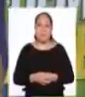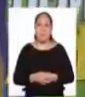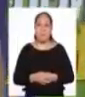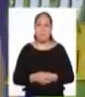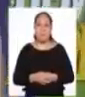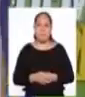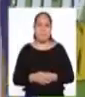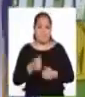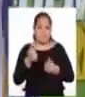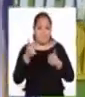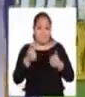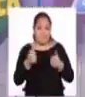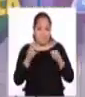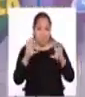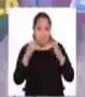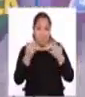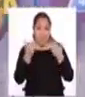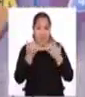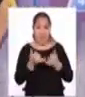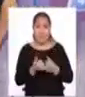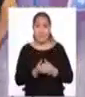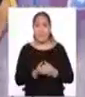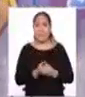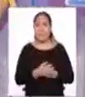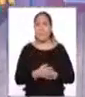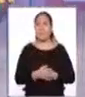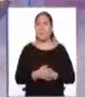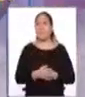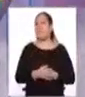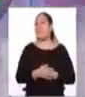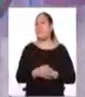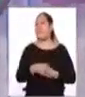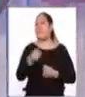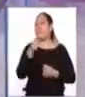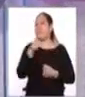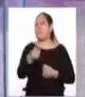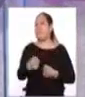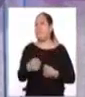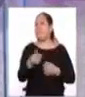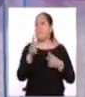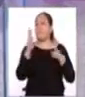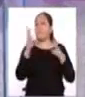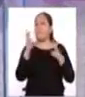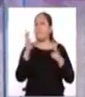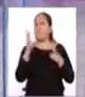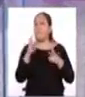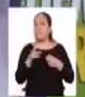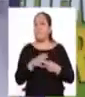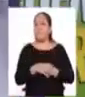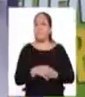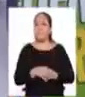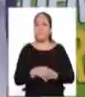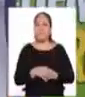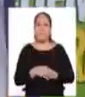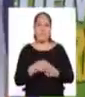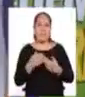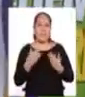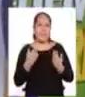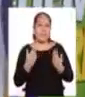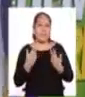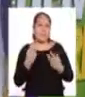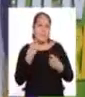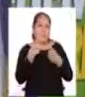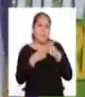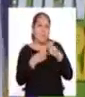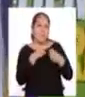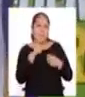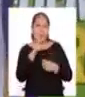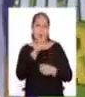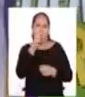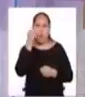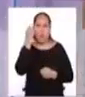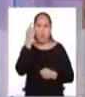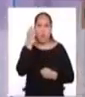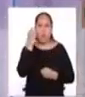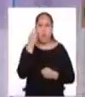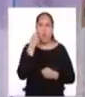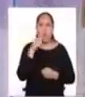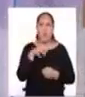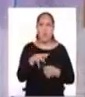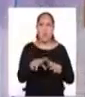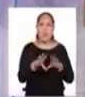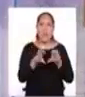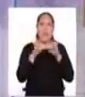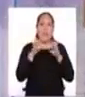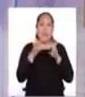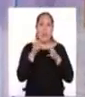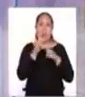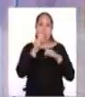¿Cómo vas con la lección de hoy, Isaac? Hablando de ese tema, ¿Problemas? tenía un problema porque no entiendo por qué el hielo